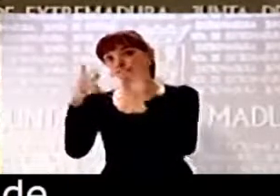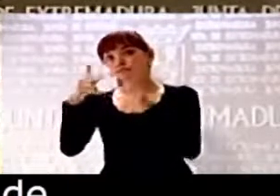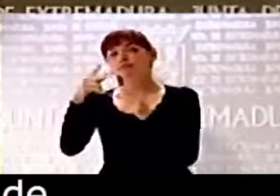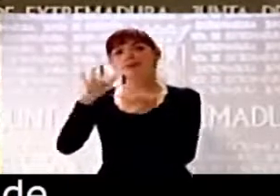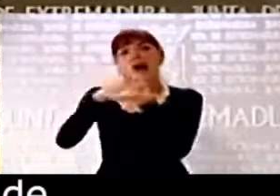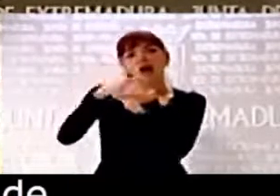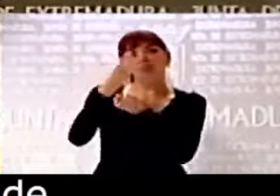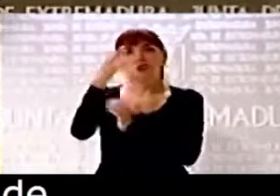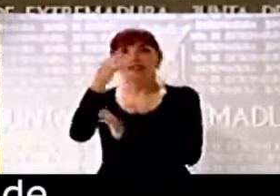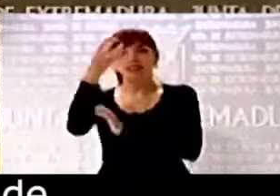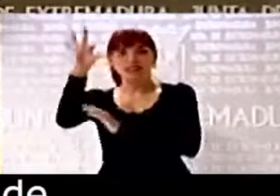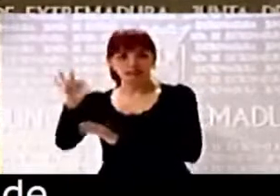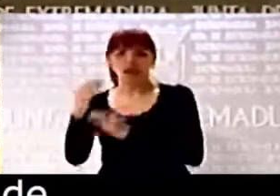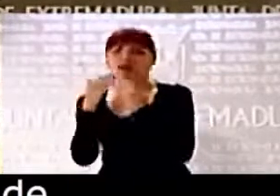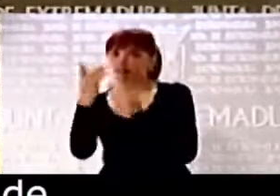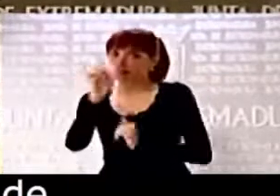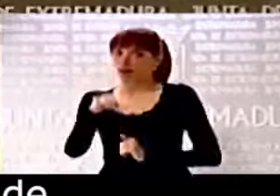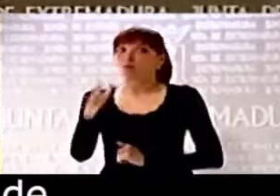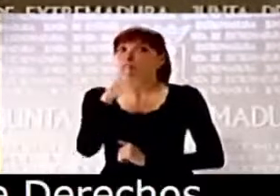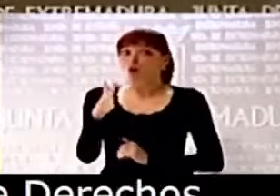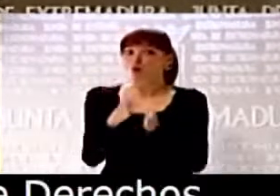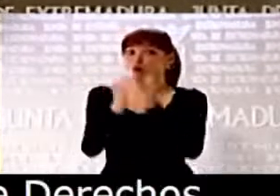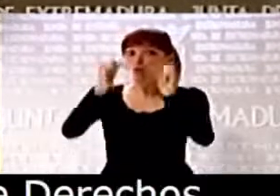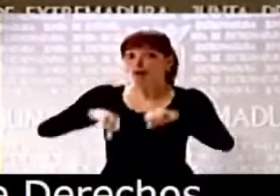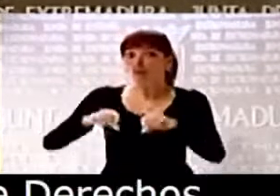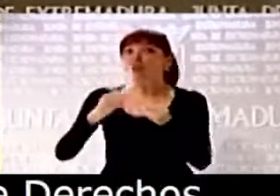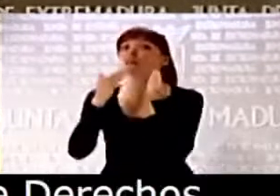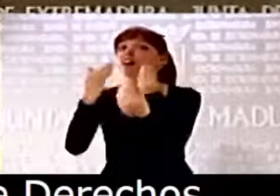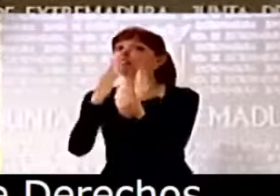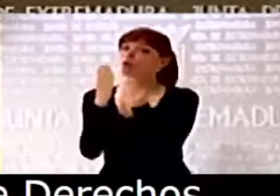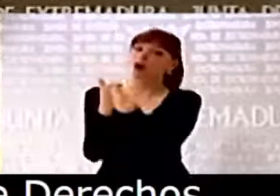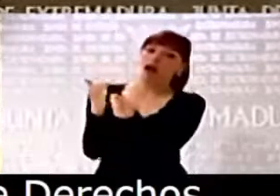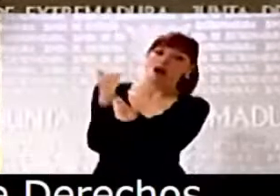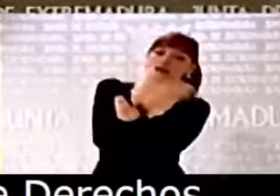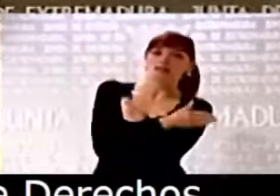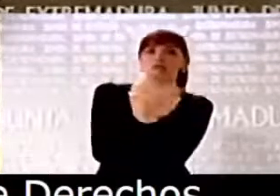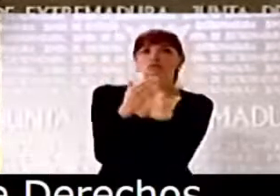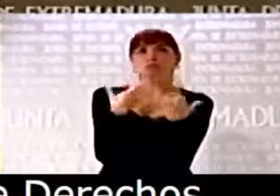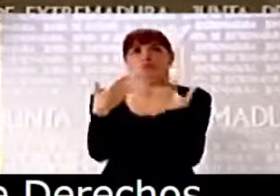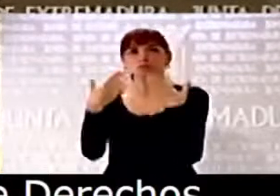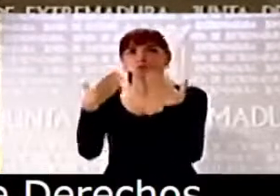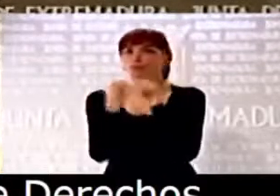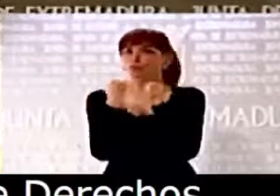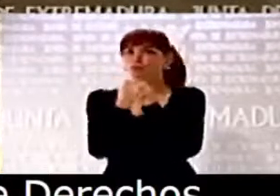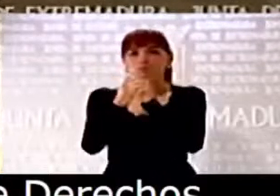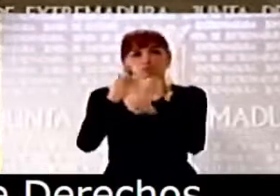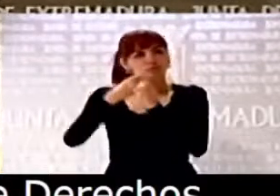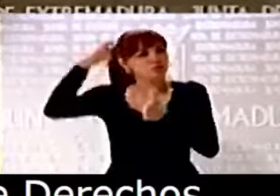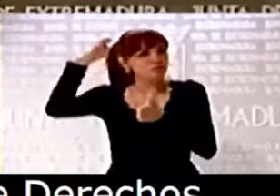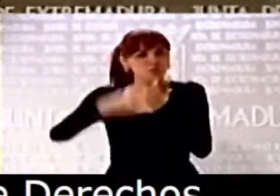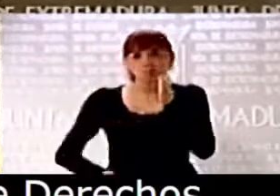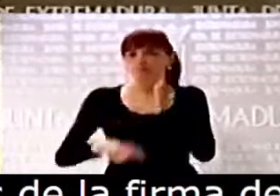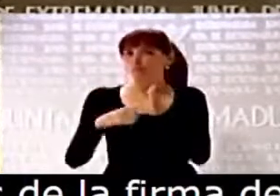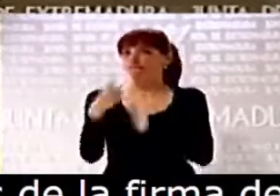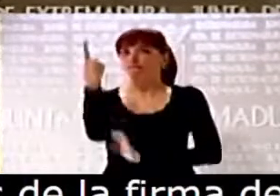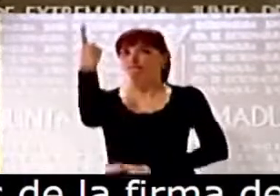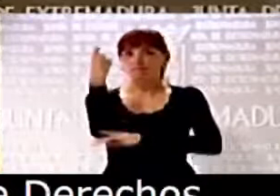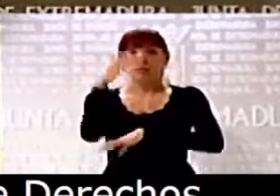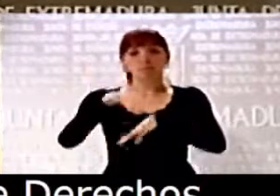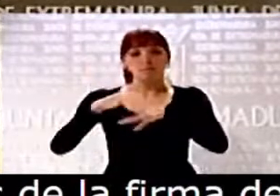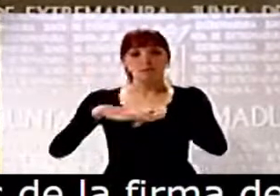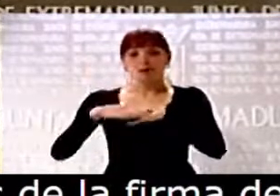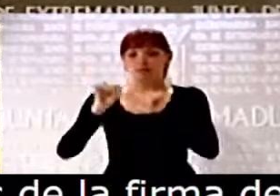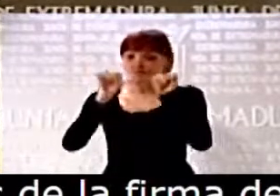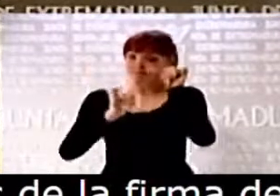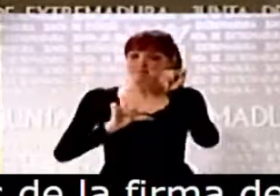detrás de la firma de convenios como este está el trabajo invisible de muchísimas personas que es absolutamente imprescindible para la mejora de la